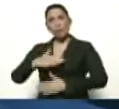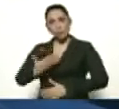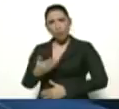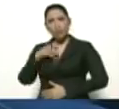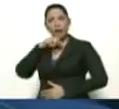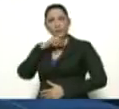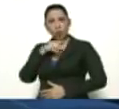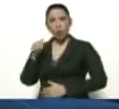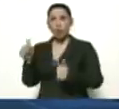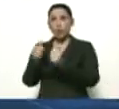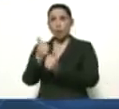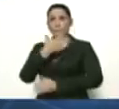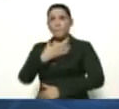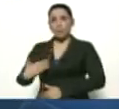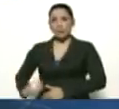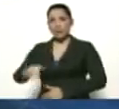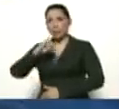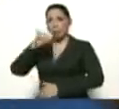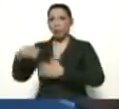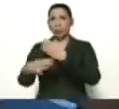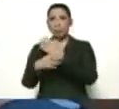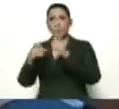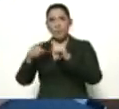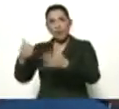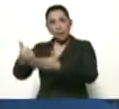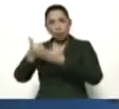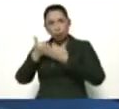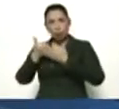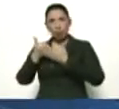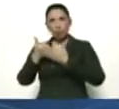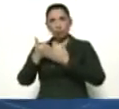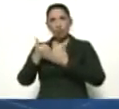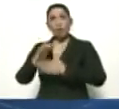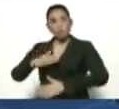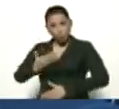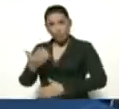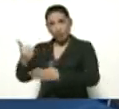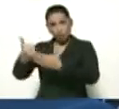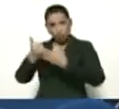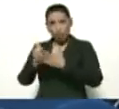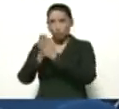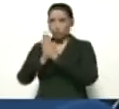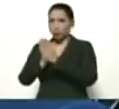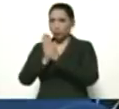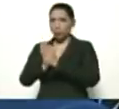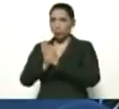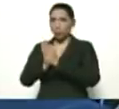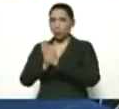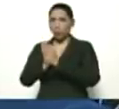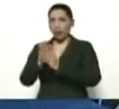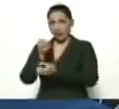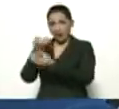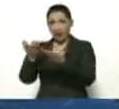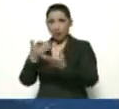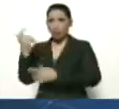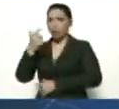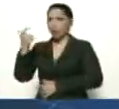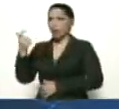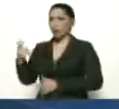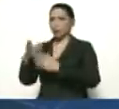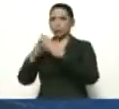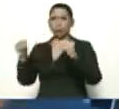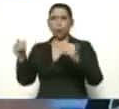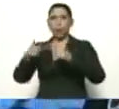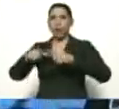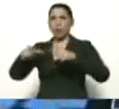hablar con el presidente juan guaidó para que los ayuden puedes ayudarnos hermanos ellos están buscándolos por todas partes